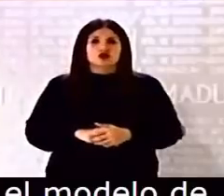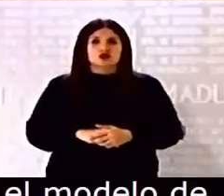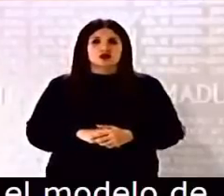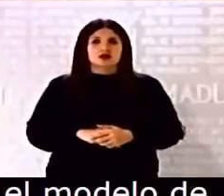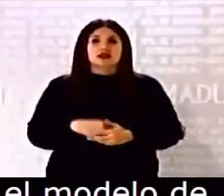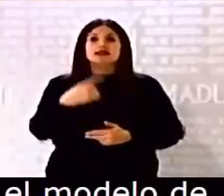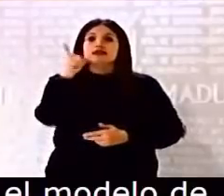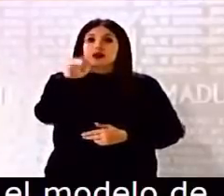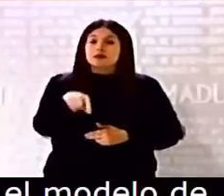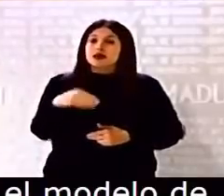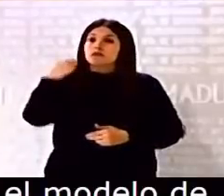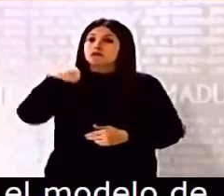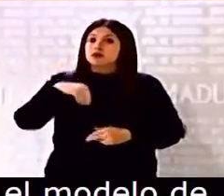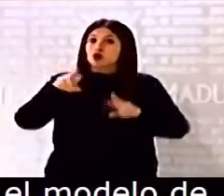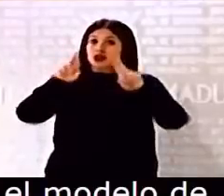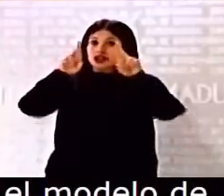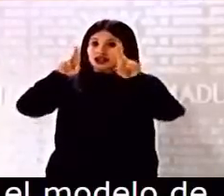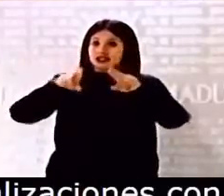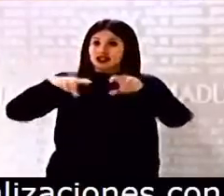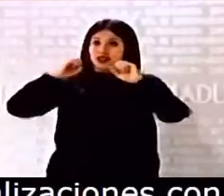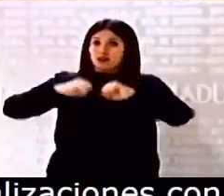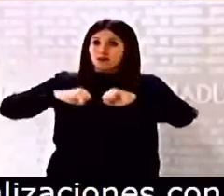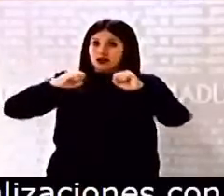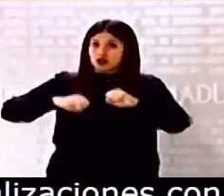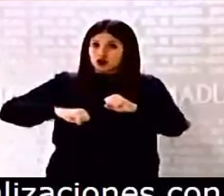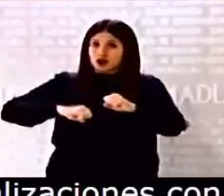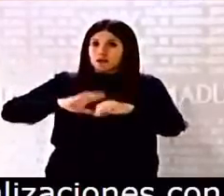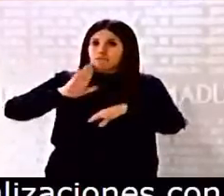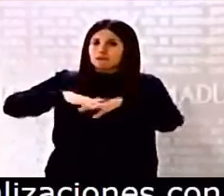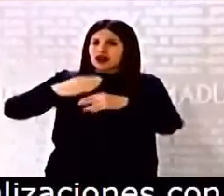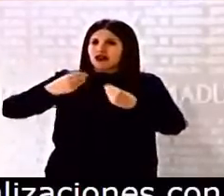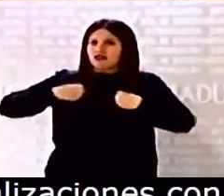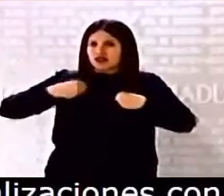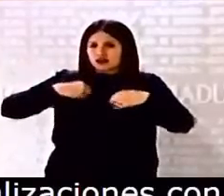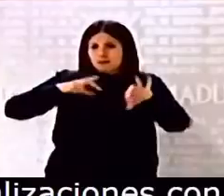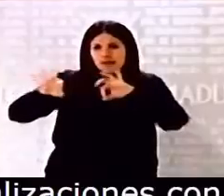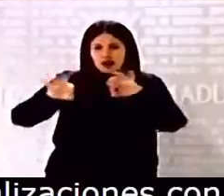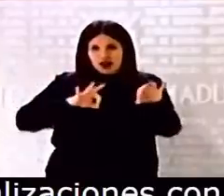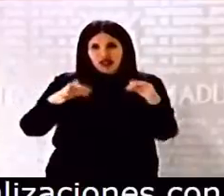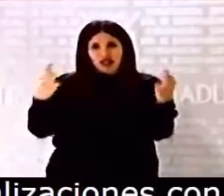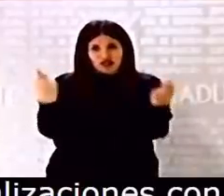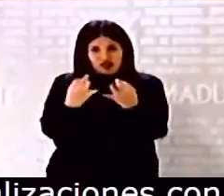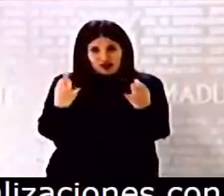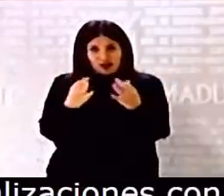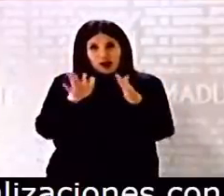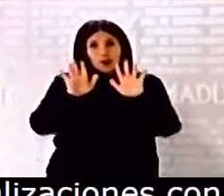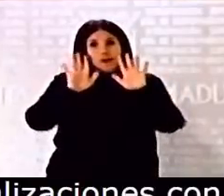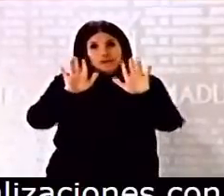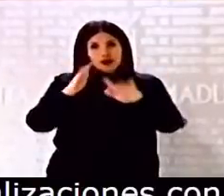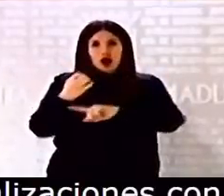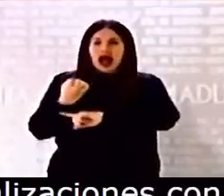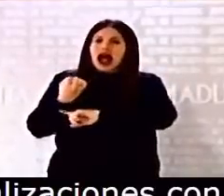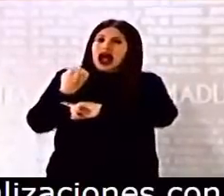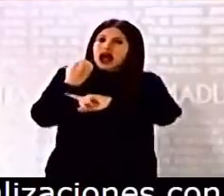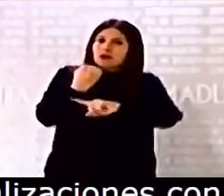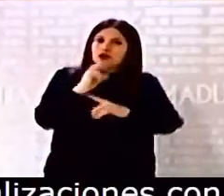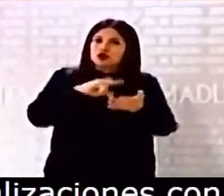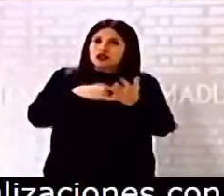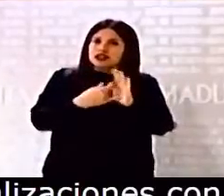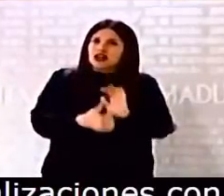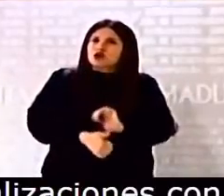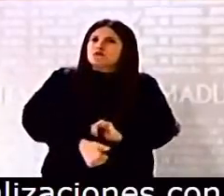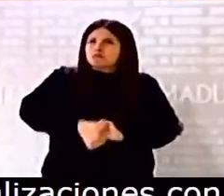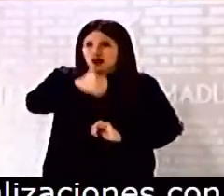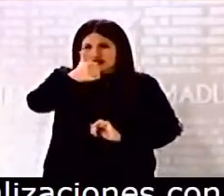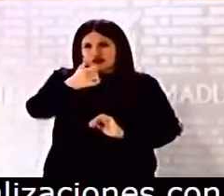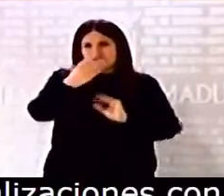con residencias que tienen que estar para vivir, que es para lo que son, pero con algunos apoyos más sanitarios que no le vienen